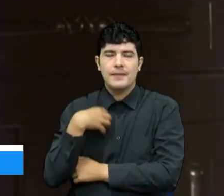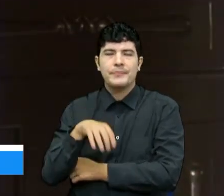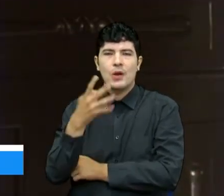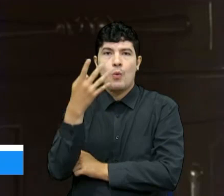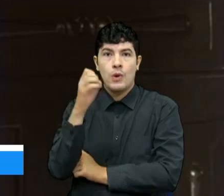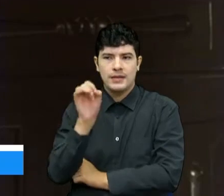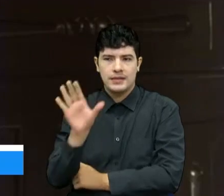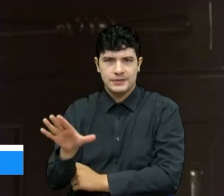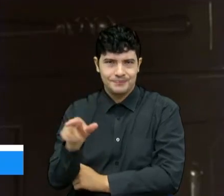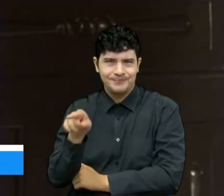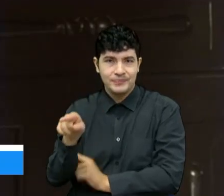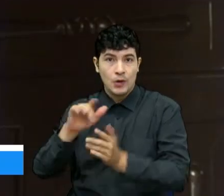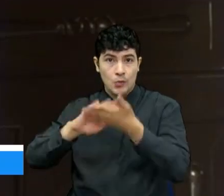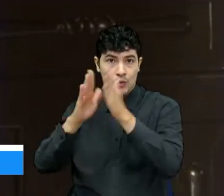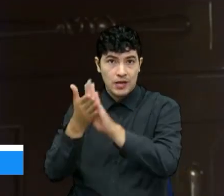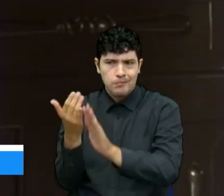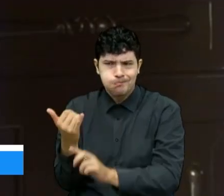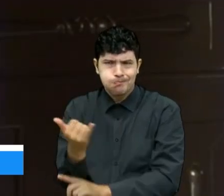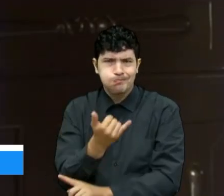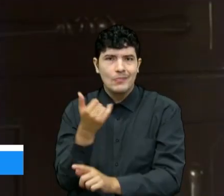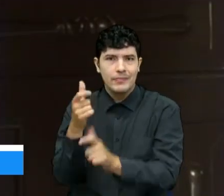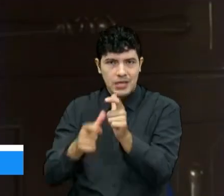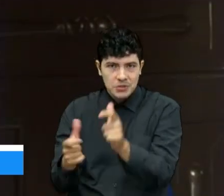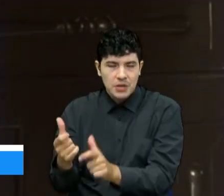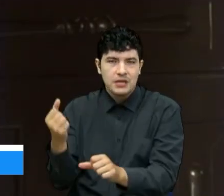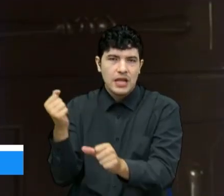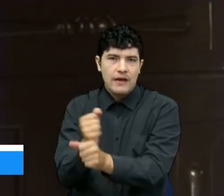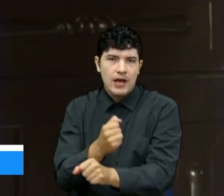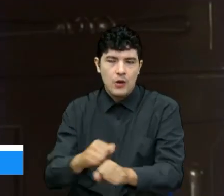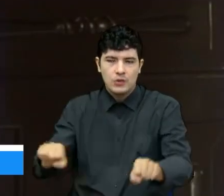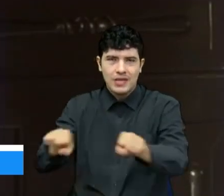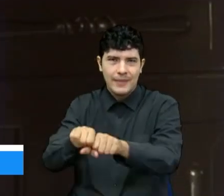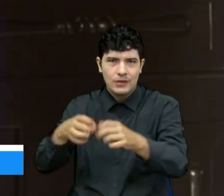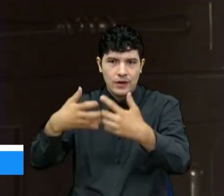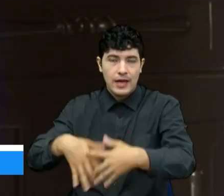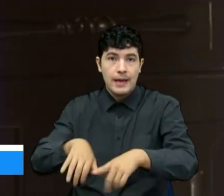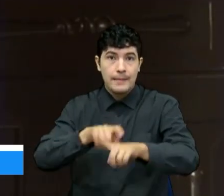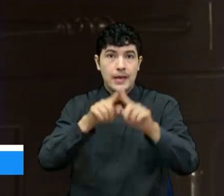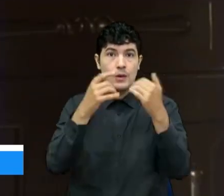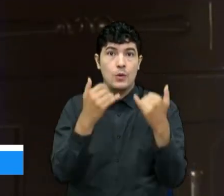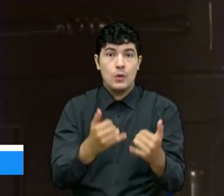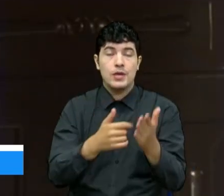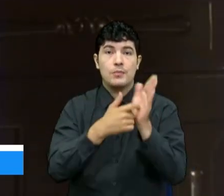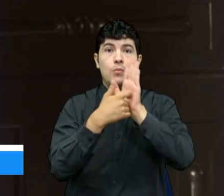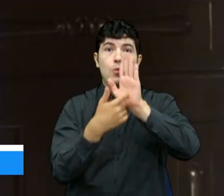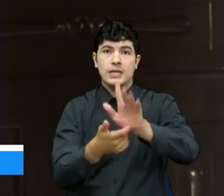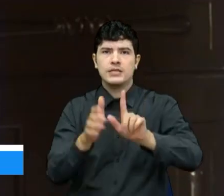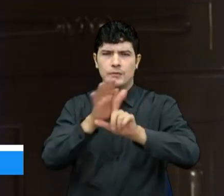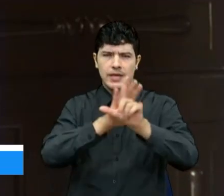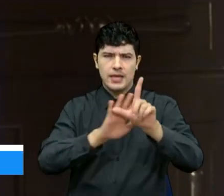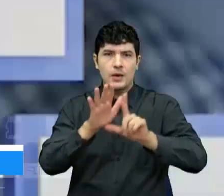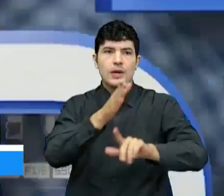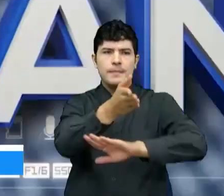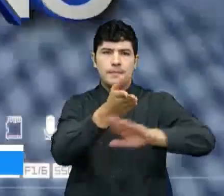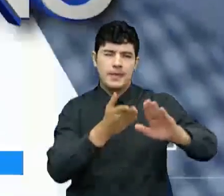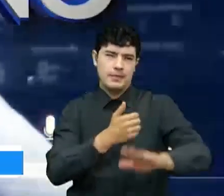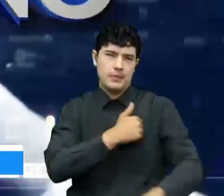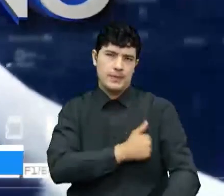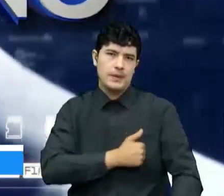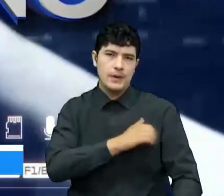sus habitantes, quienes muchos de ellos se dedican a la zapatería, hoy le presentan la siguiente petición a la administración municipal.